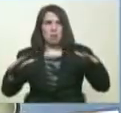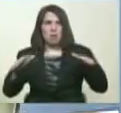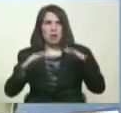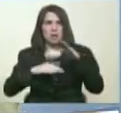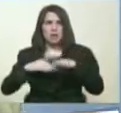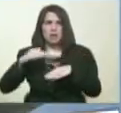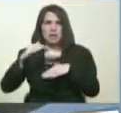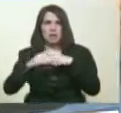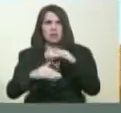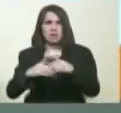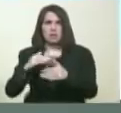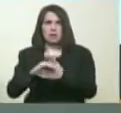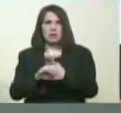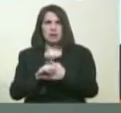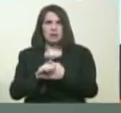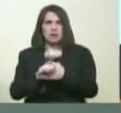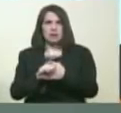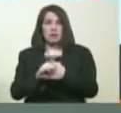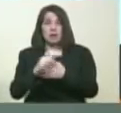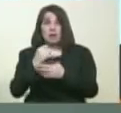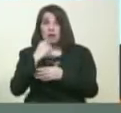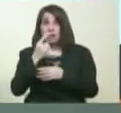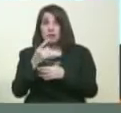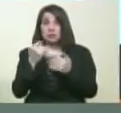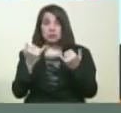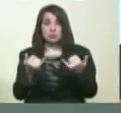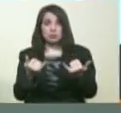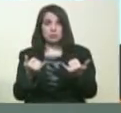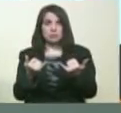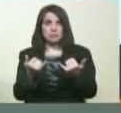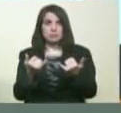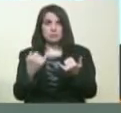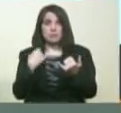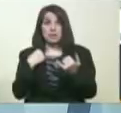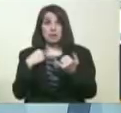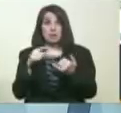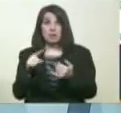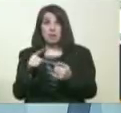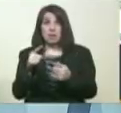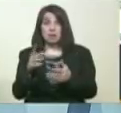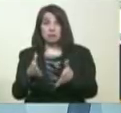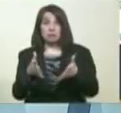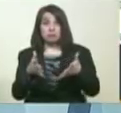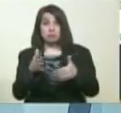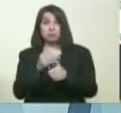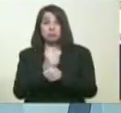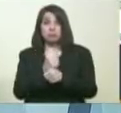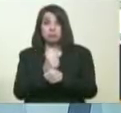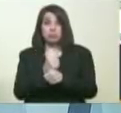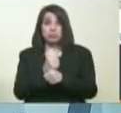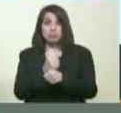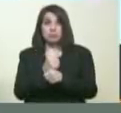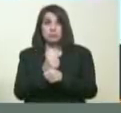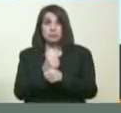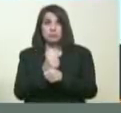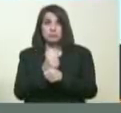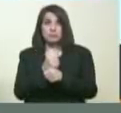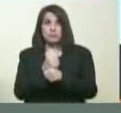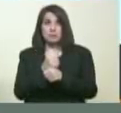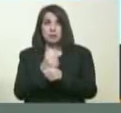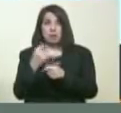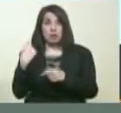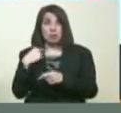2 ejemplos, le he dicho al... Lo tienes que lograr, compañero. Lo tienen que lograr, compañero. Lo tenemos que